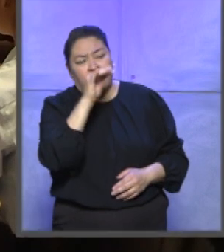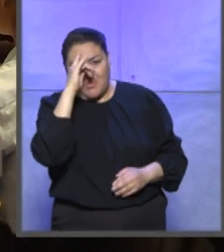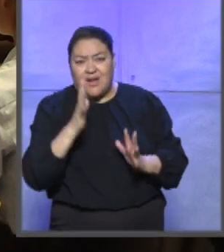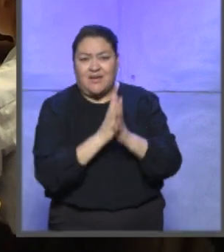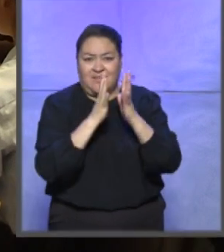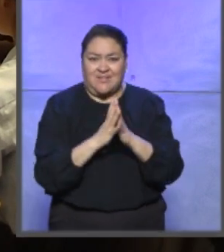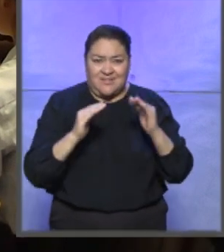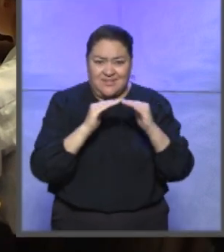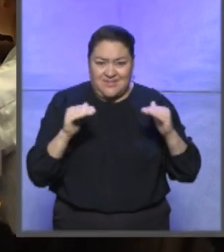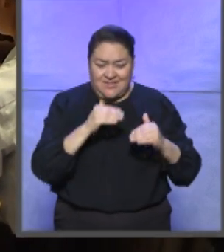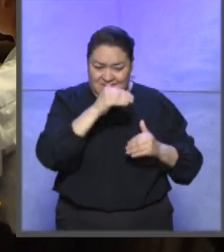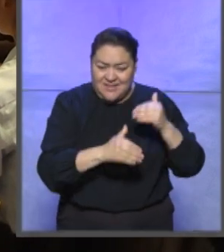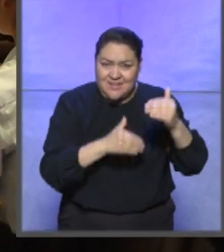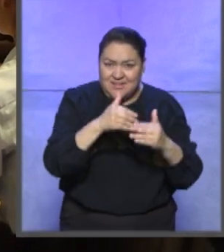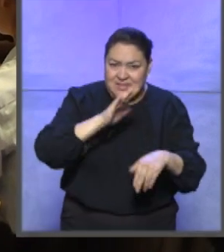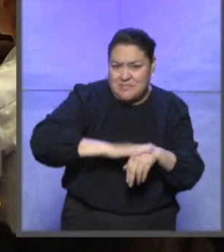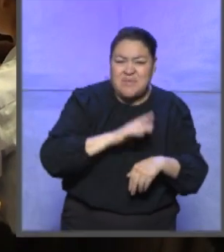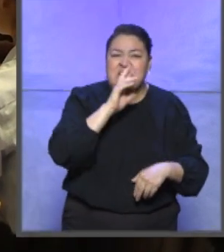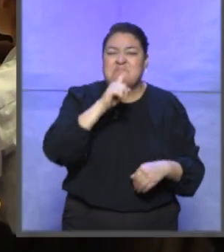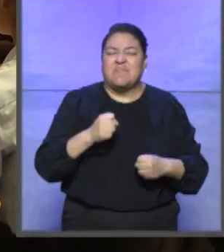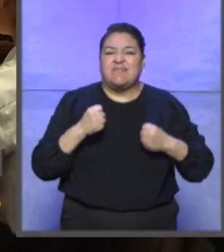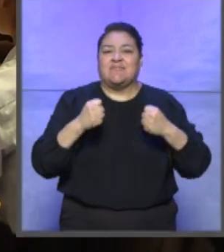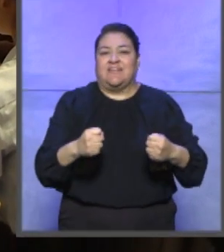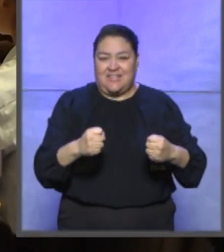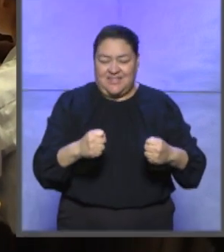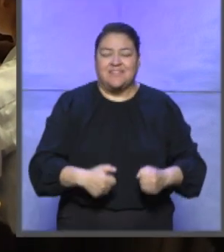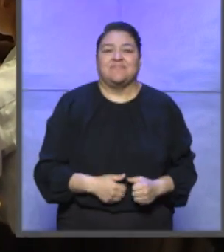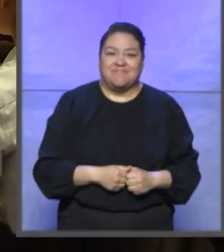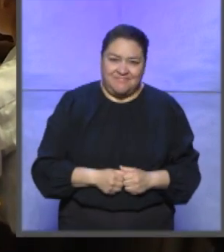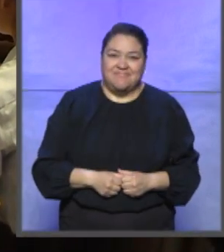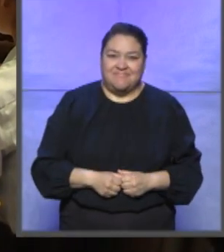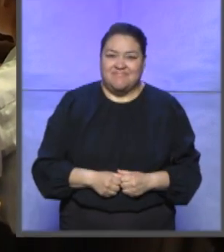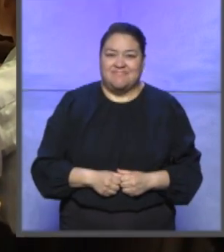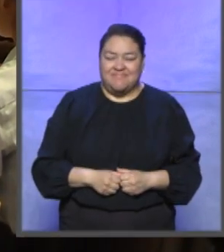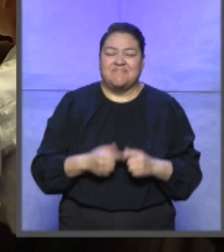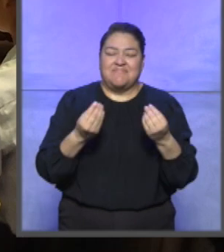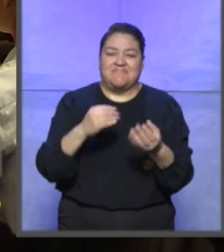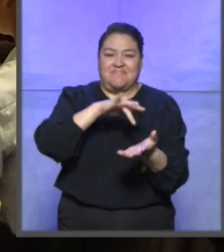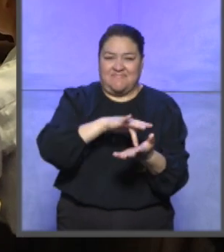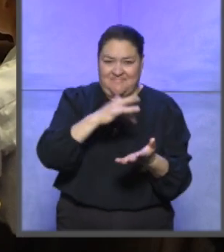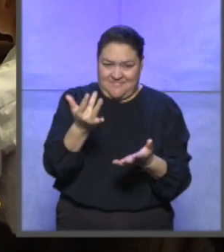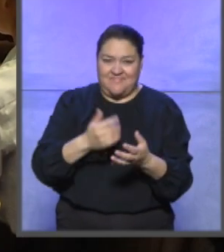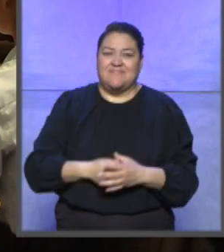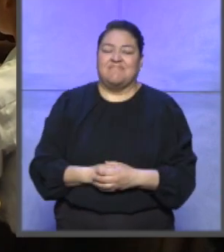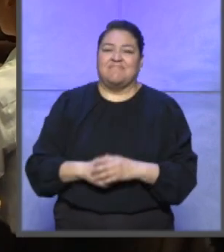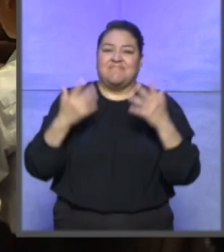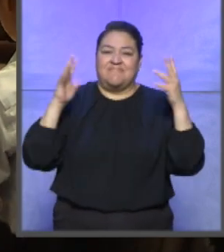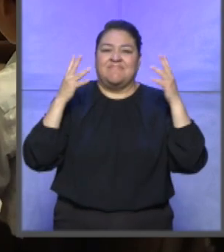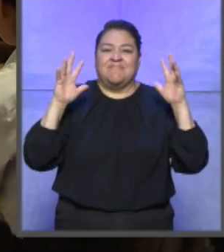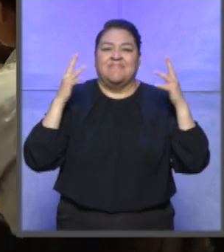la democracia para seguir construyendo una sociedad más incluyente. Muchísimas